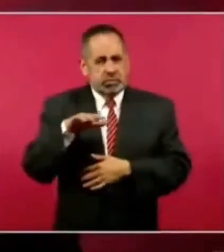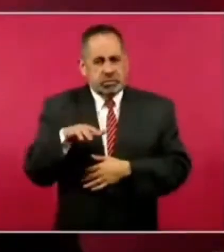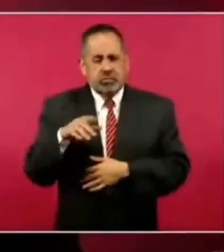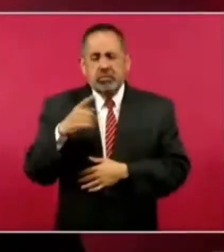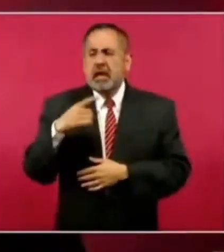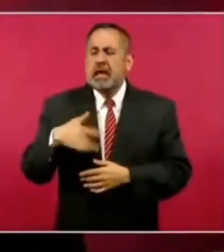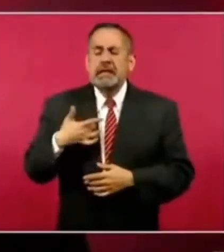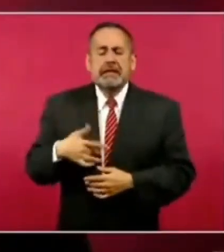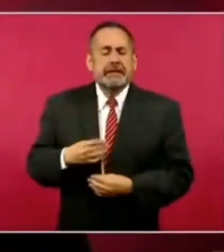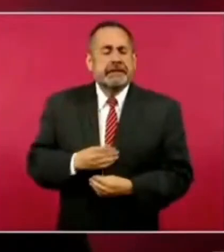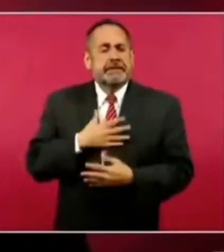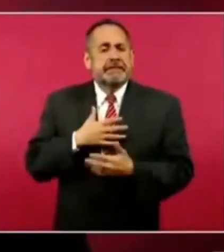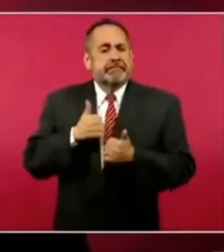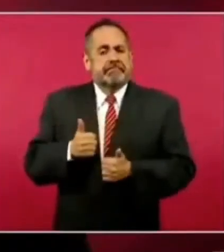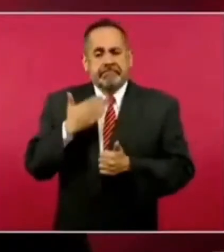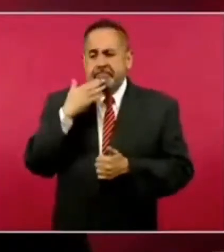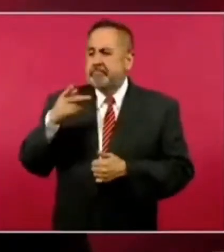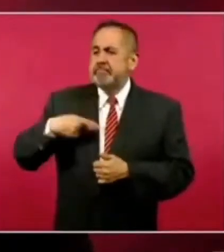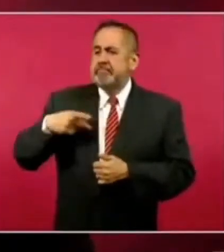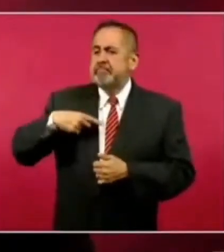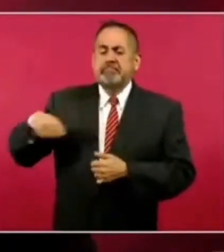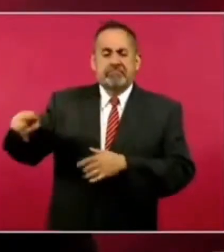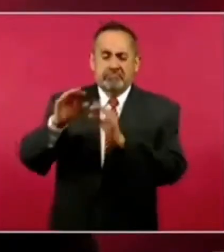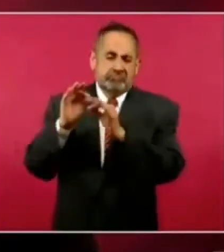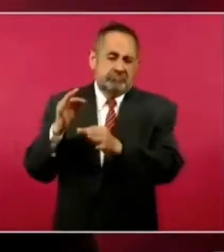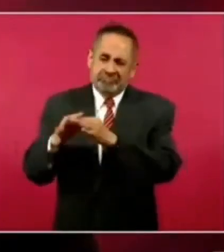bienestar del pueblo,